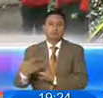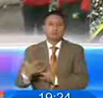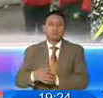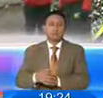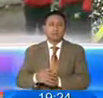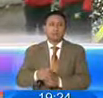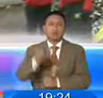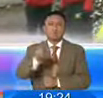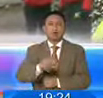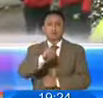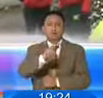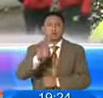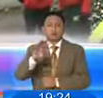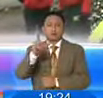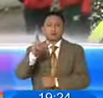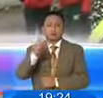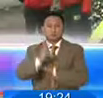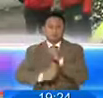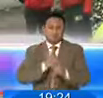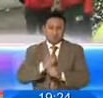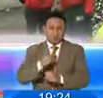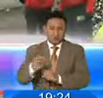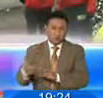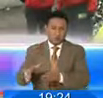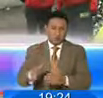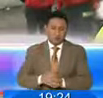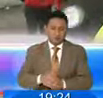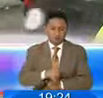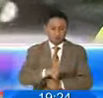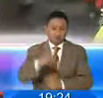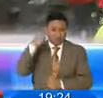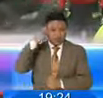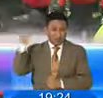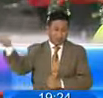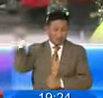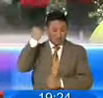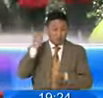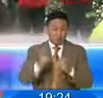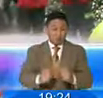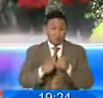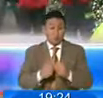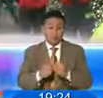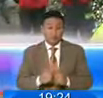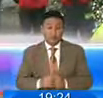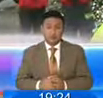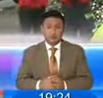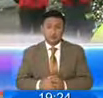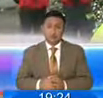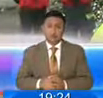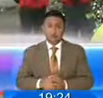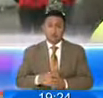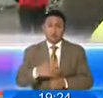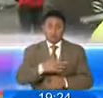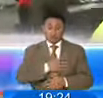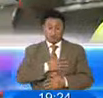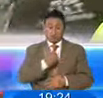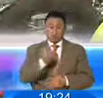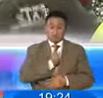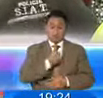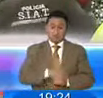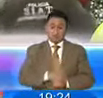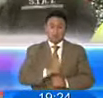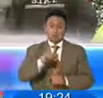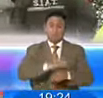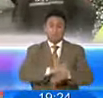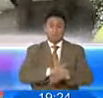de 24 años. Este ciudadano presenta un trauma craneoencefálico severo, un trauma de tórax, estaba con vida. Los